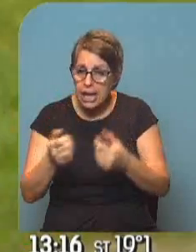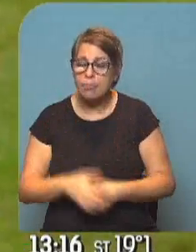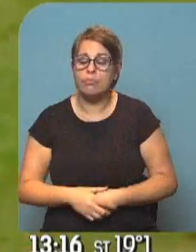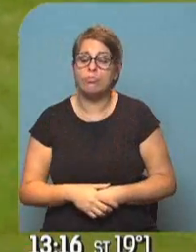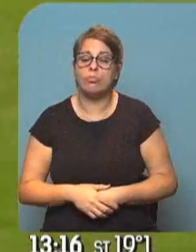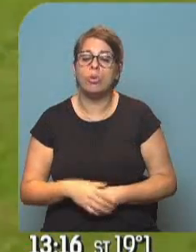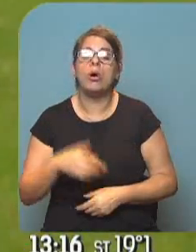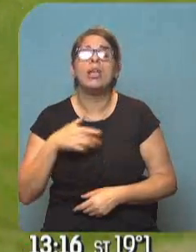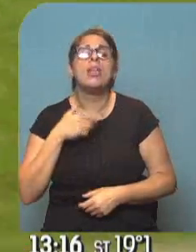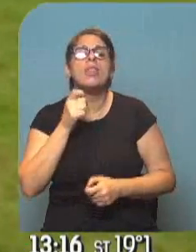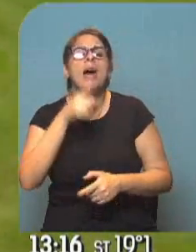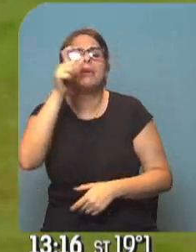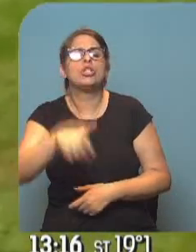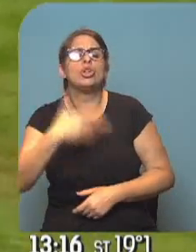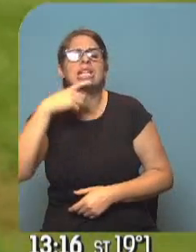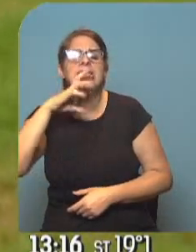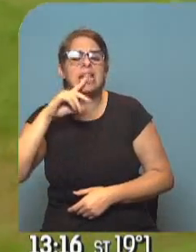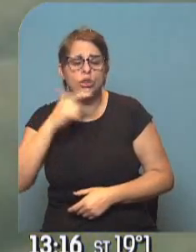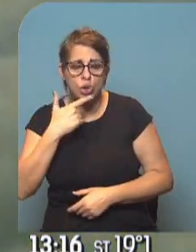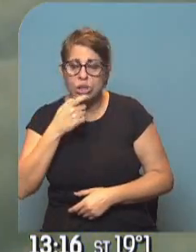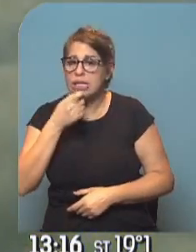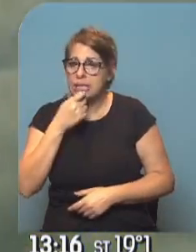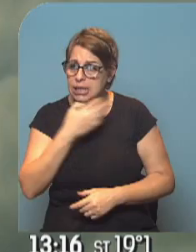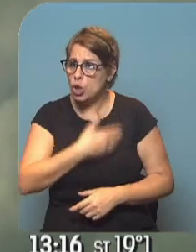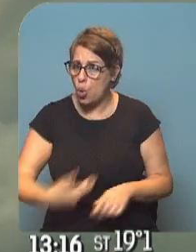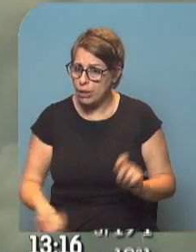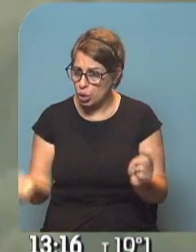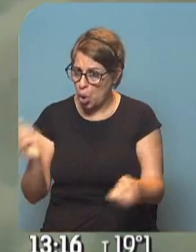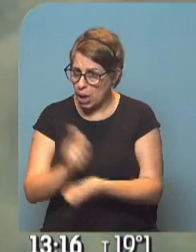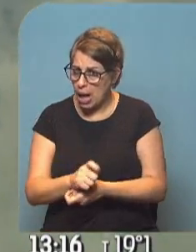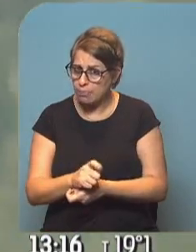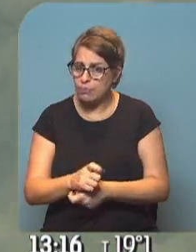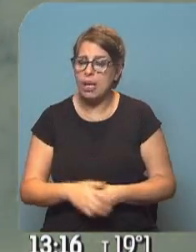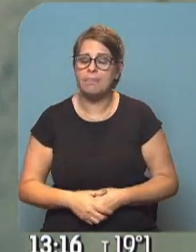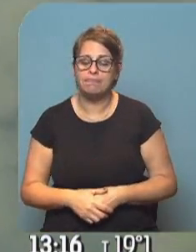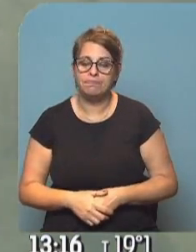a Juan Manuel Santos. Si viene un cambio de gobierno al punto tal que